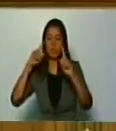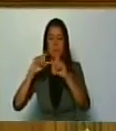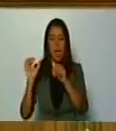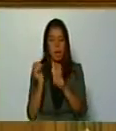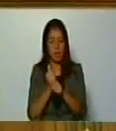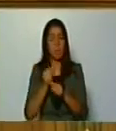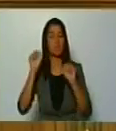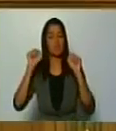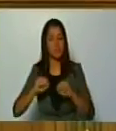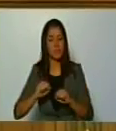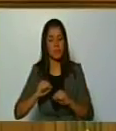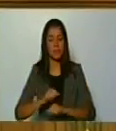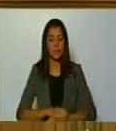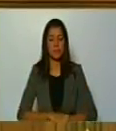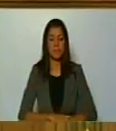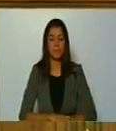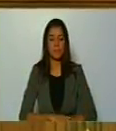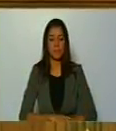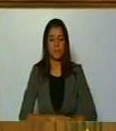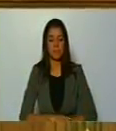él.